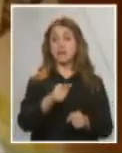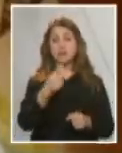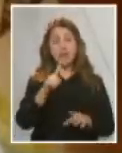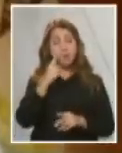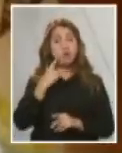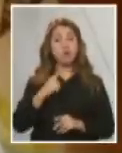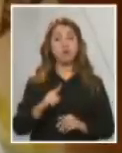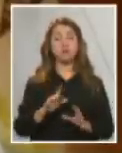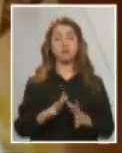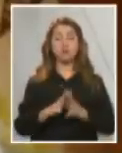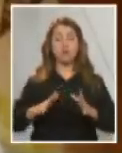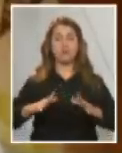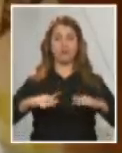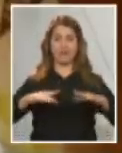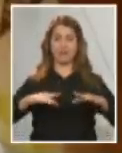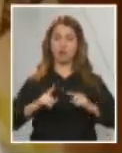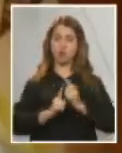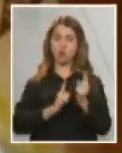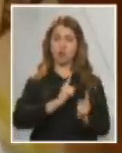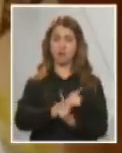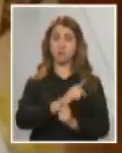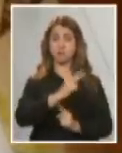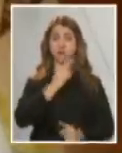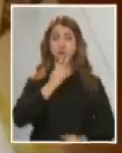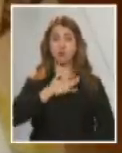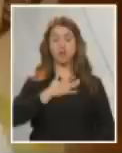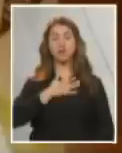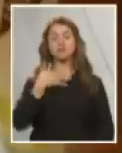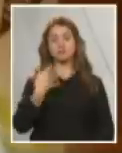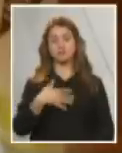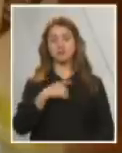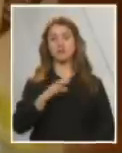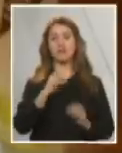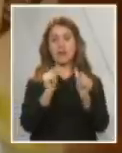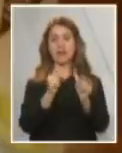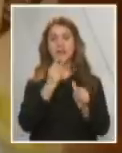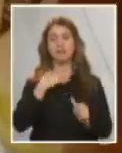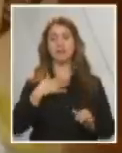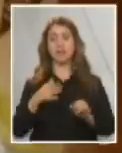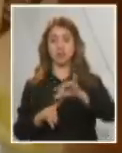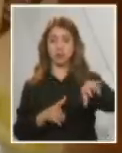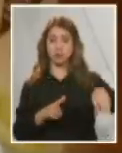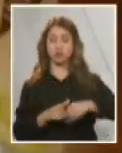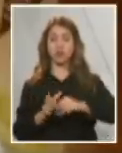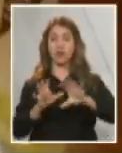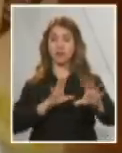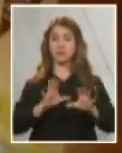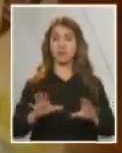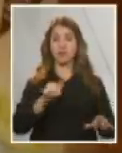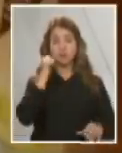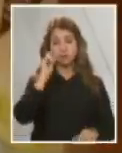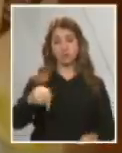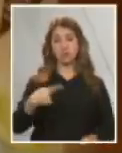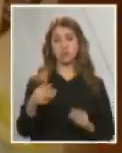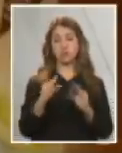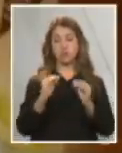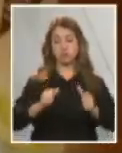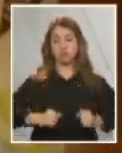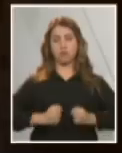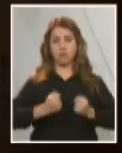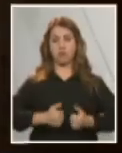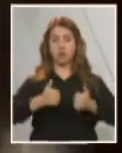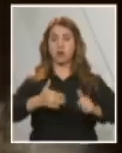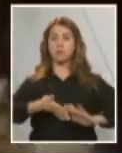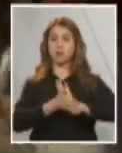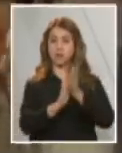además está tremendamente feliz y haya visto un cambio radical en lo que es su calidad de vida y la inclusión de actividades de la vida diaria es tremendamente reconfortante